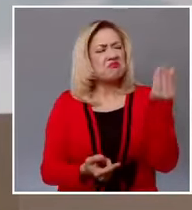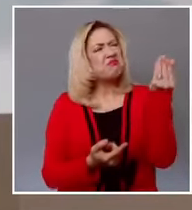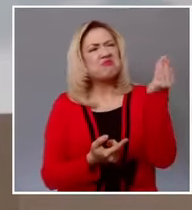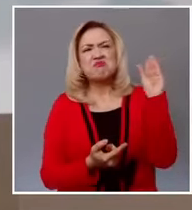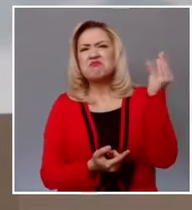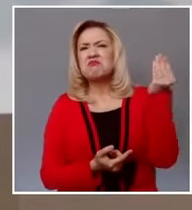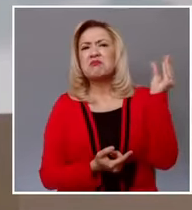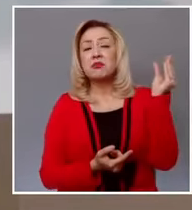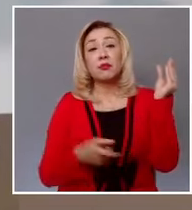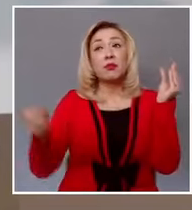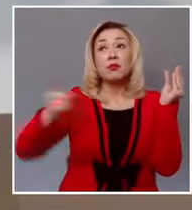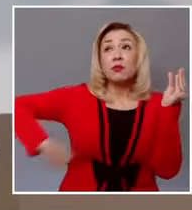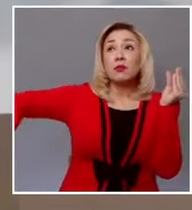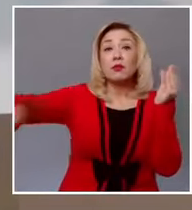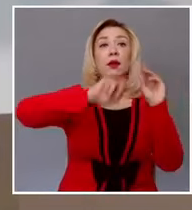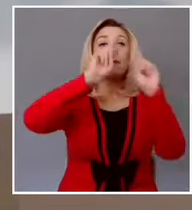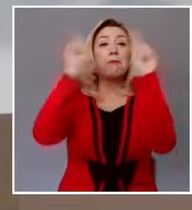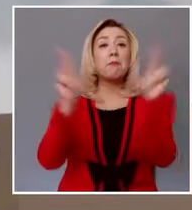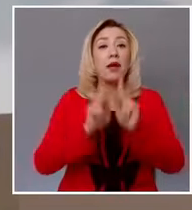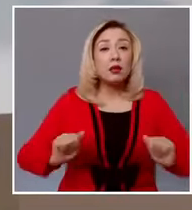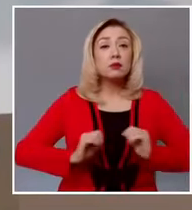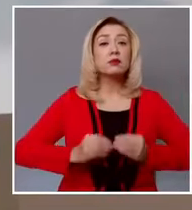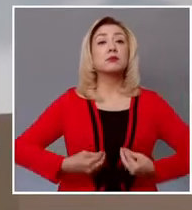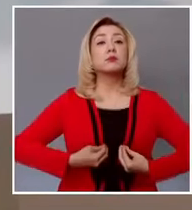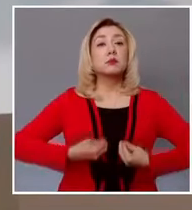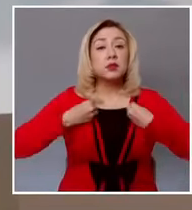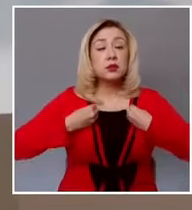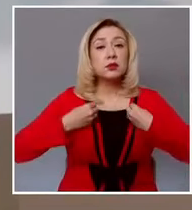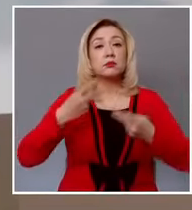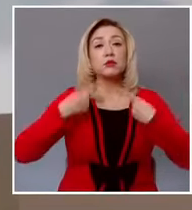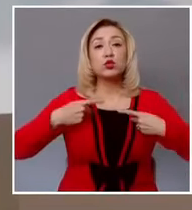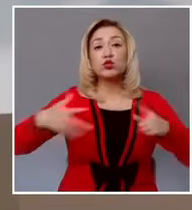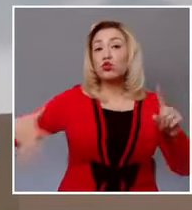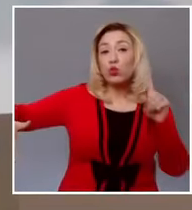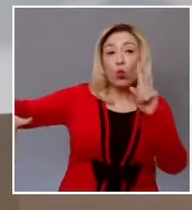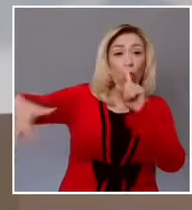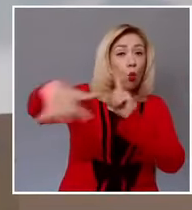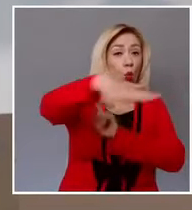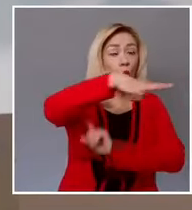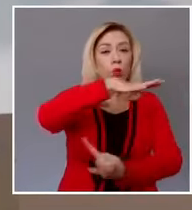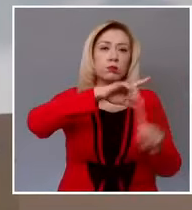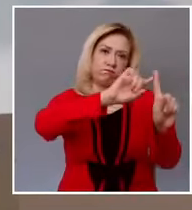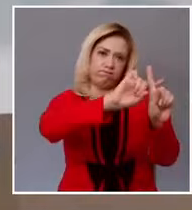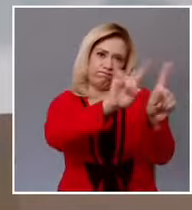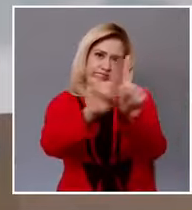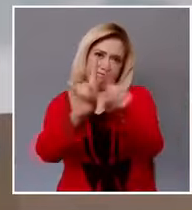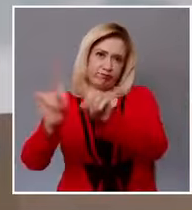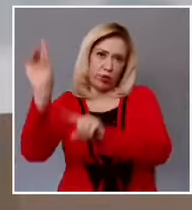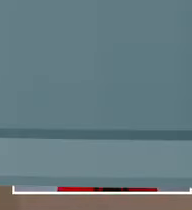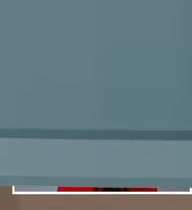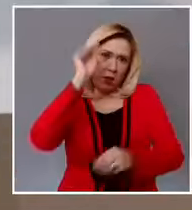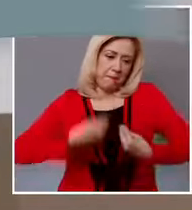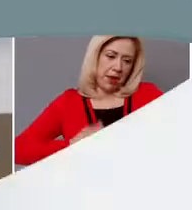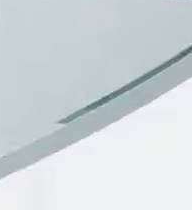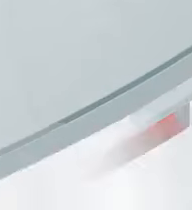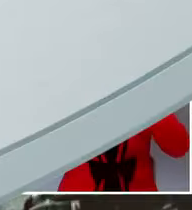preservar la paz social entre los miembros de la sociedad, quienes tienen distintas visiones del bien común.